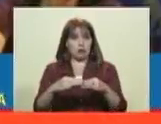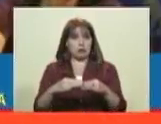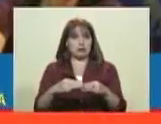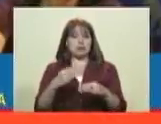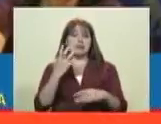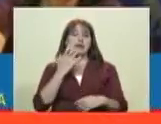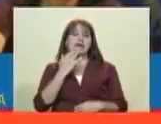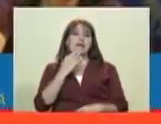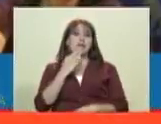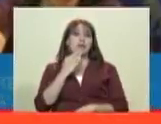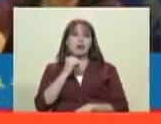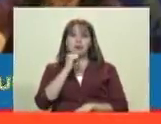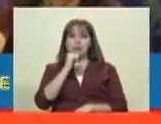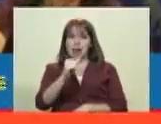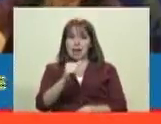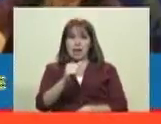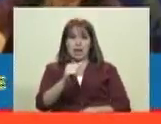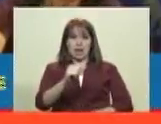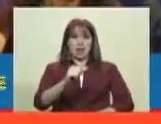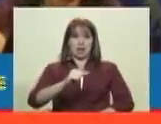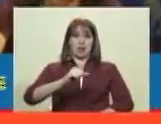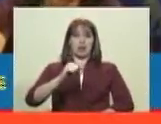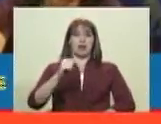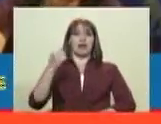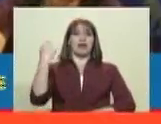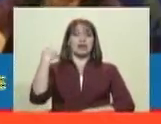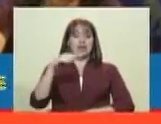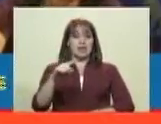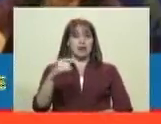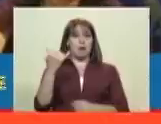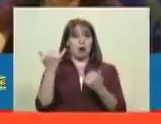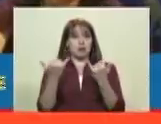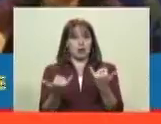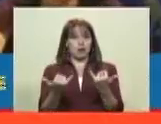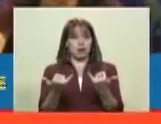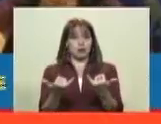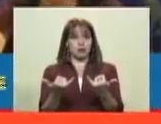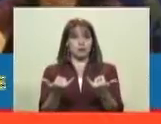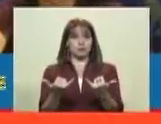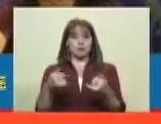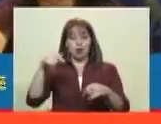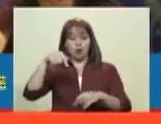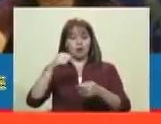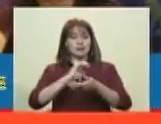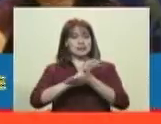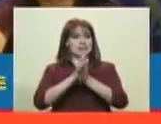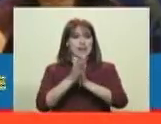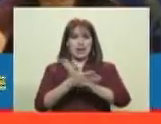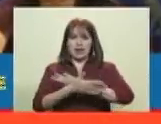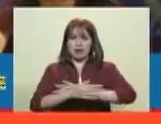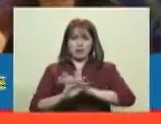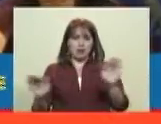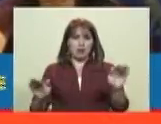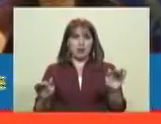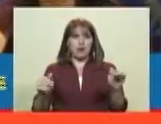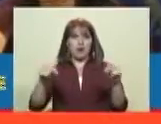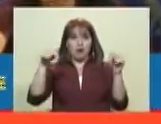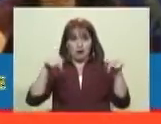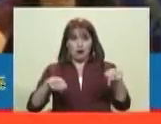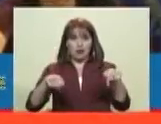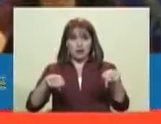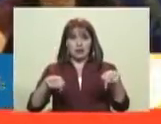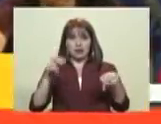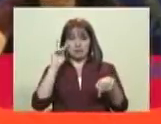lamentables que teníamos en Venezuela hasta hoy. Hoy eso se acabó, papá. Hoy